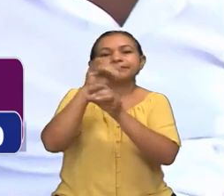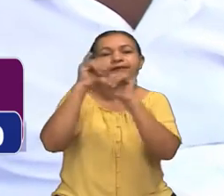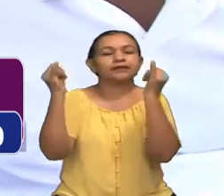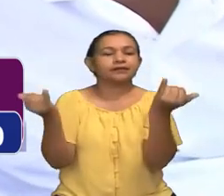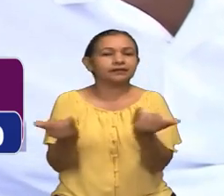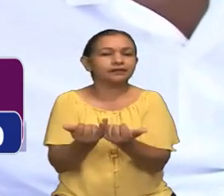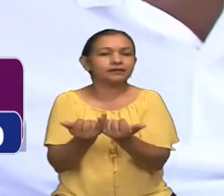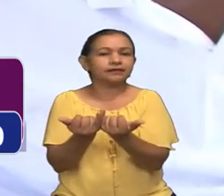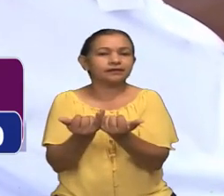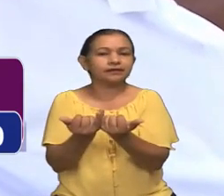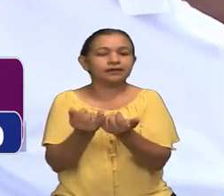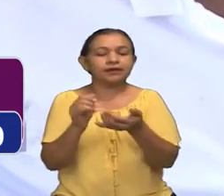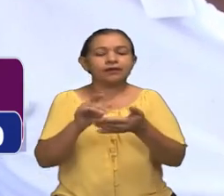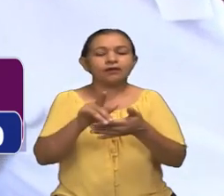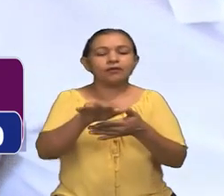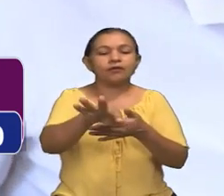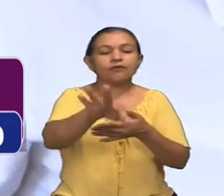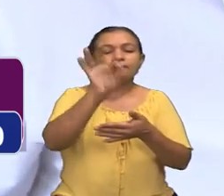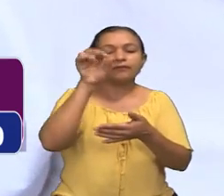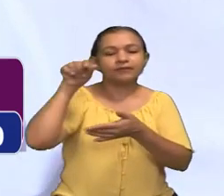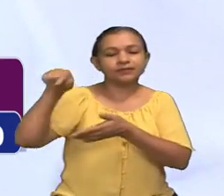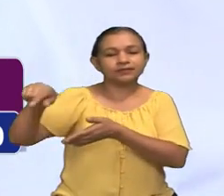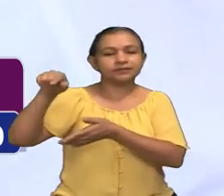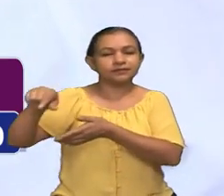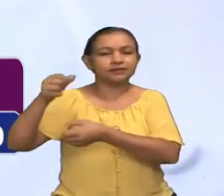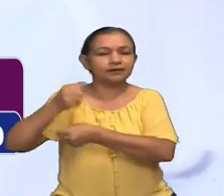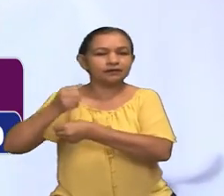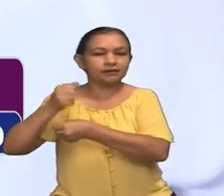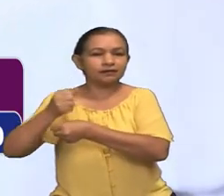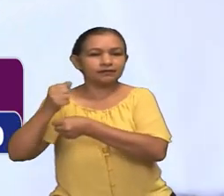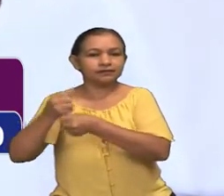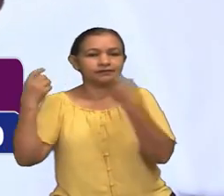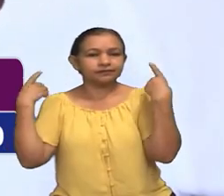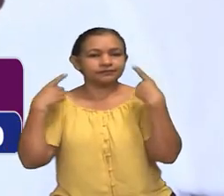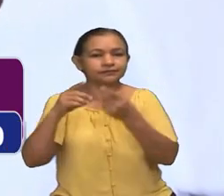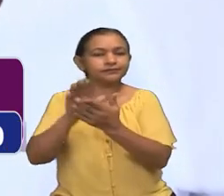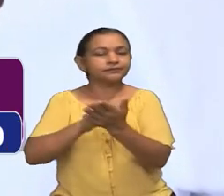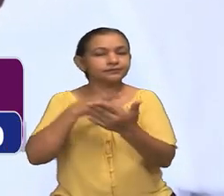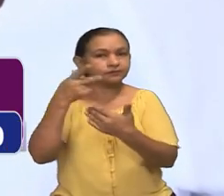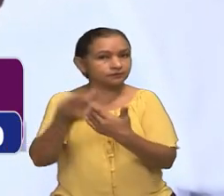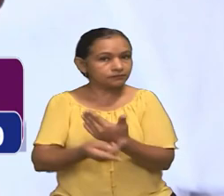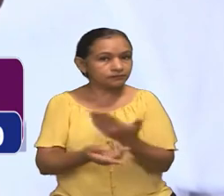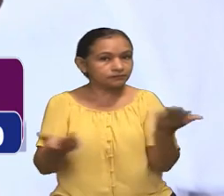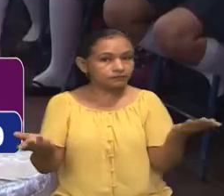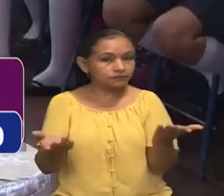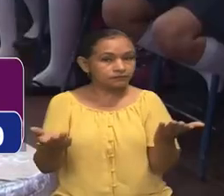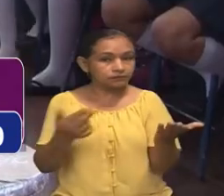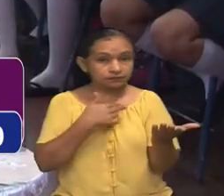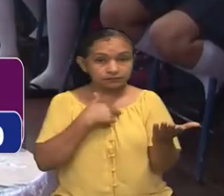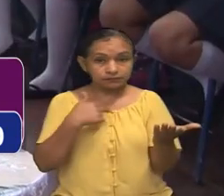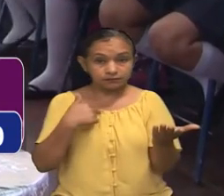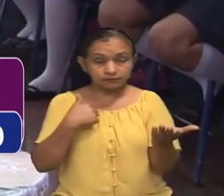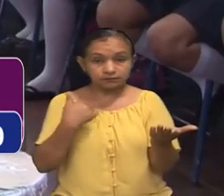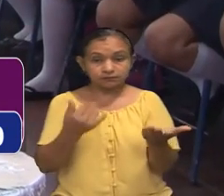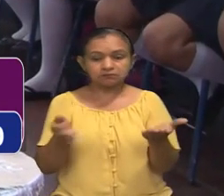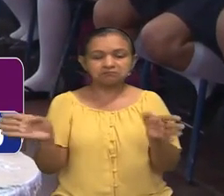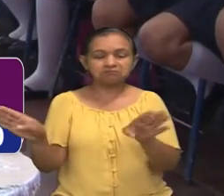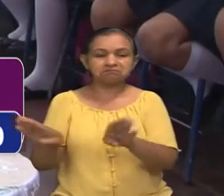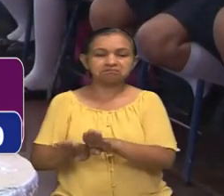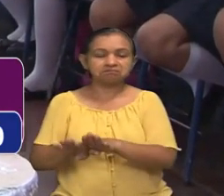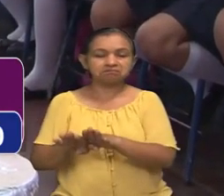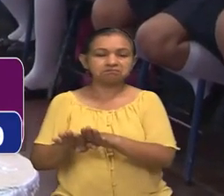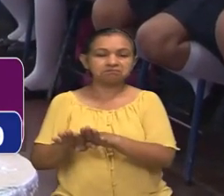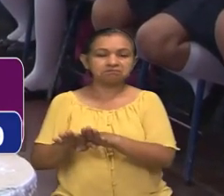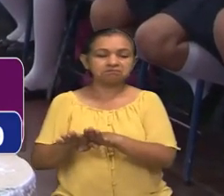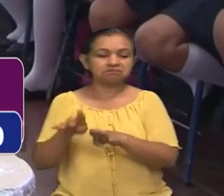veces estaban en las oficinas de los organismos internacionales la dirección de esos programas, de tal manera que si se cerraba la